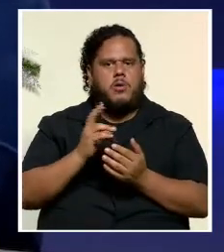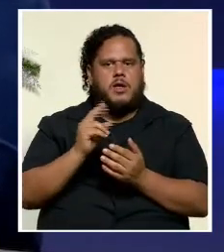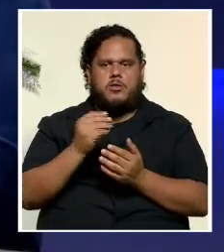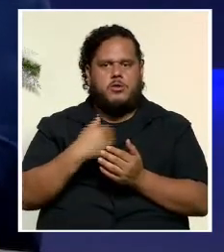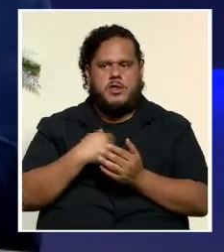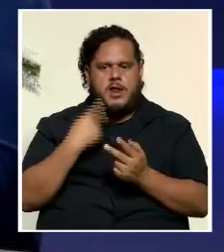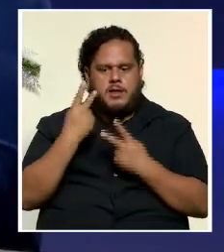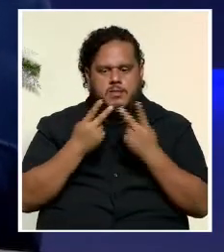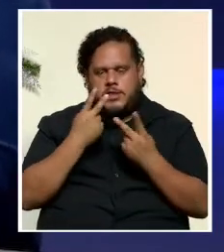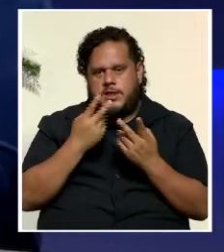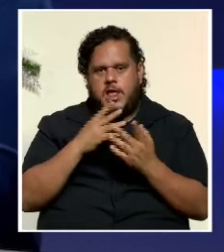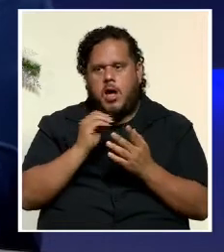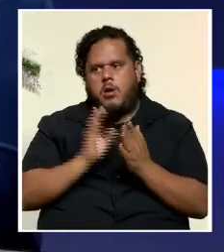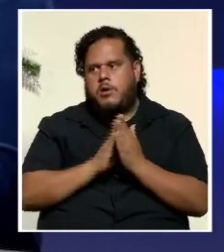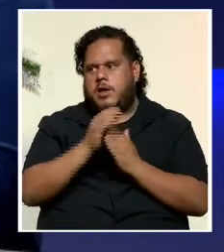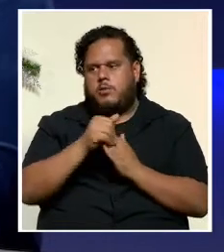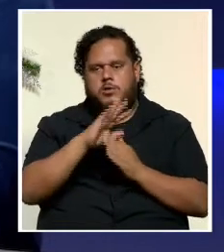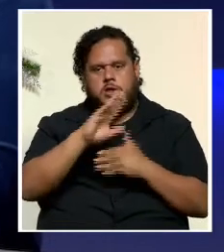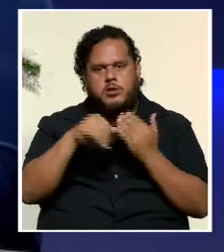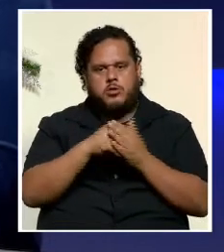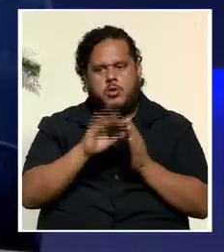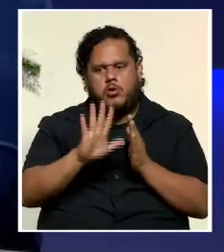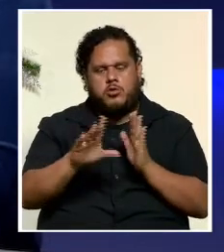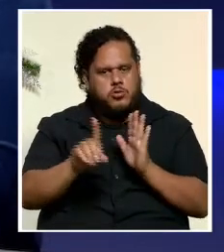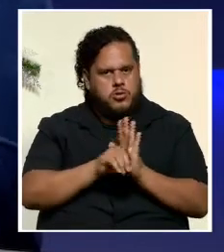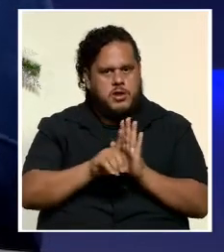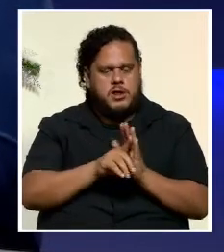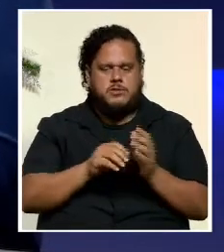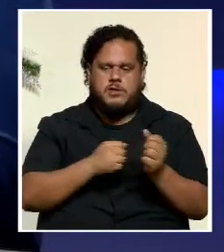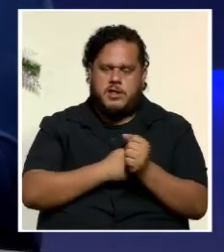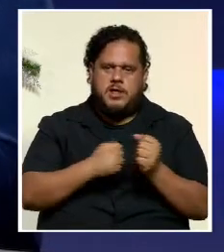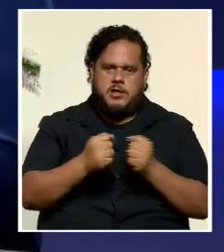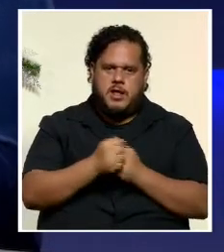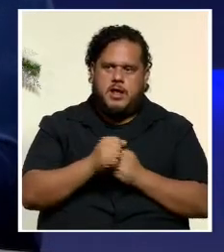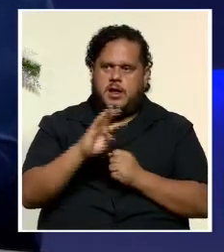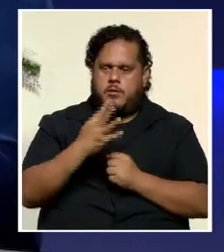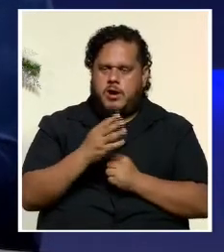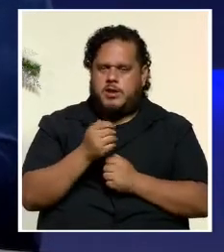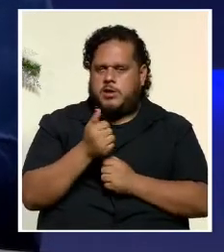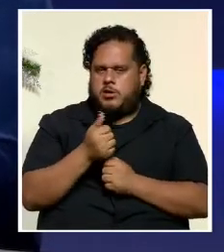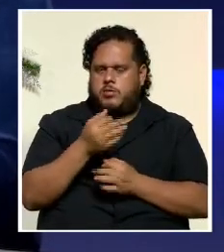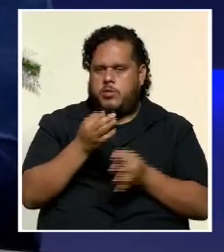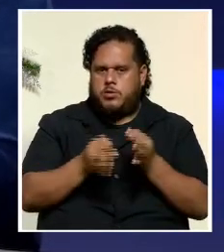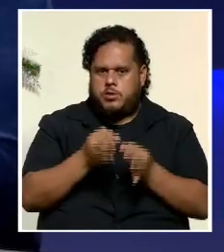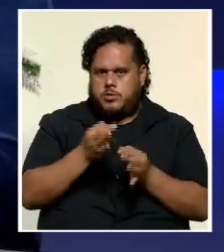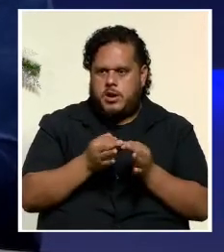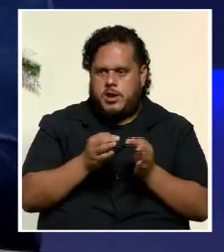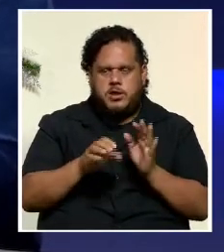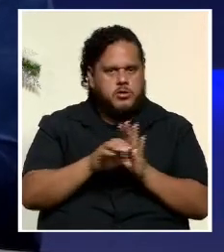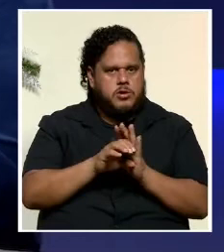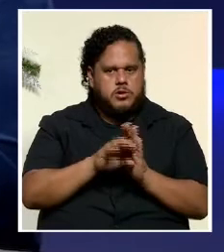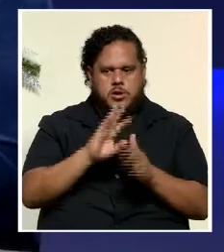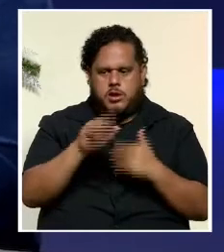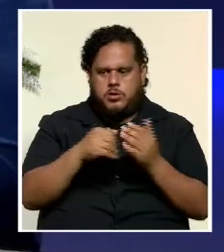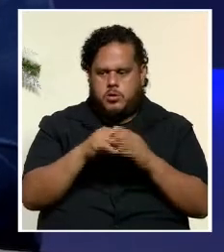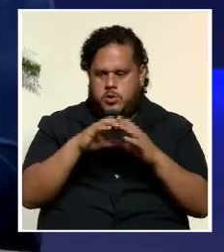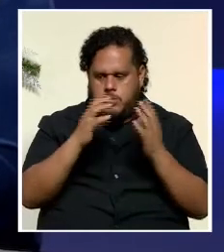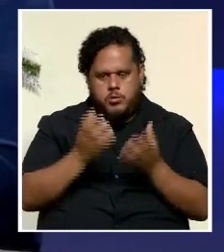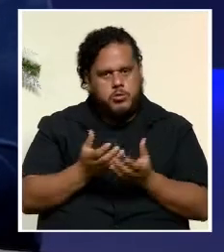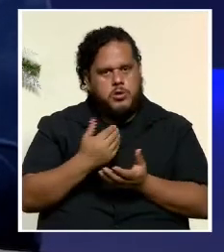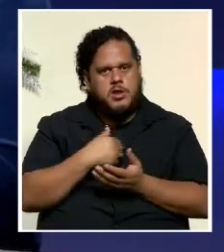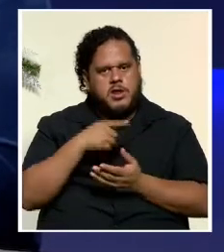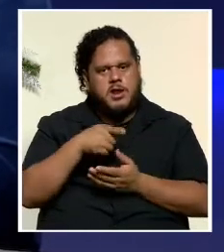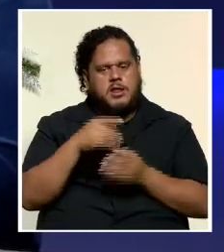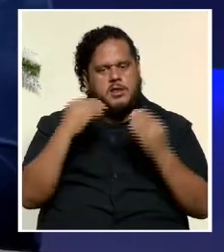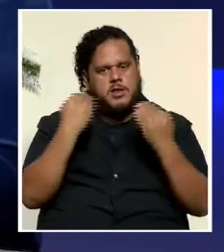derechos. Y la Sala entonces es de los pocos tribunales constitucionales del mundo que tiene ese nivel